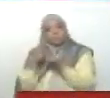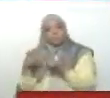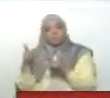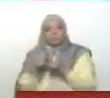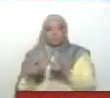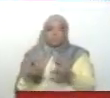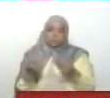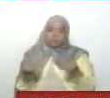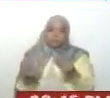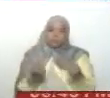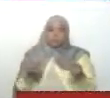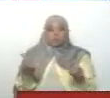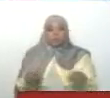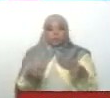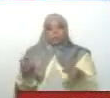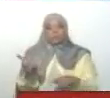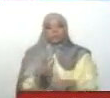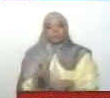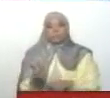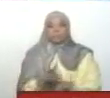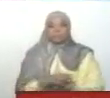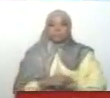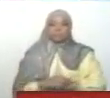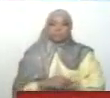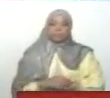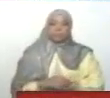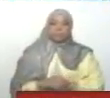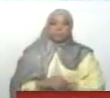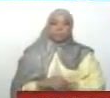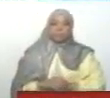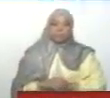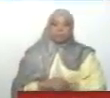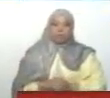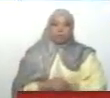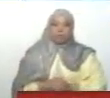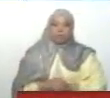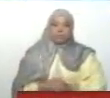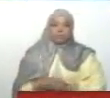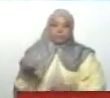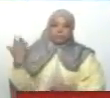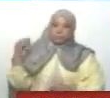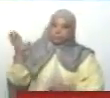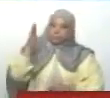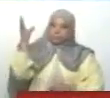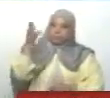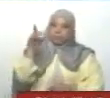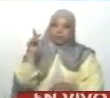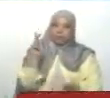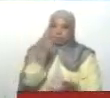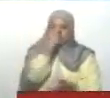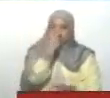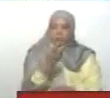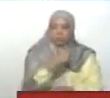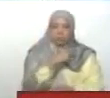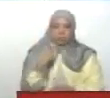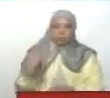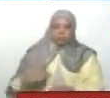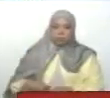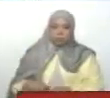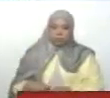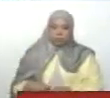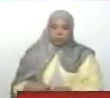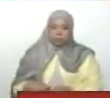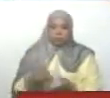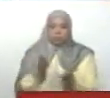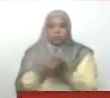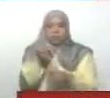diversidad y de la riqueza musical venezolana. Por cierto, era usted canciller cuando fuimos a China. Claro. A inaugurar